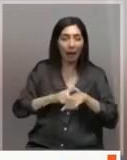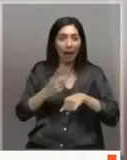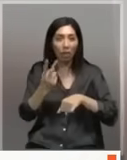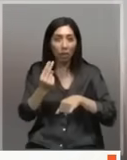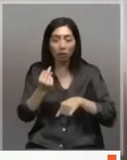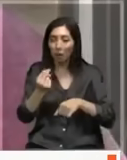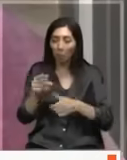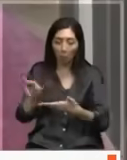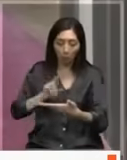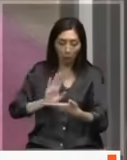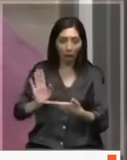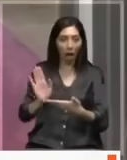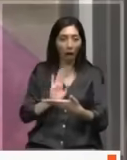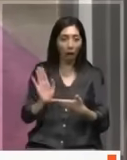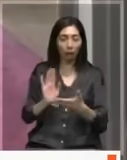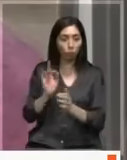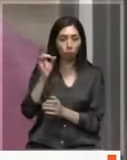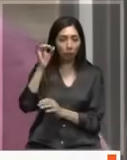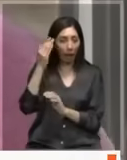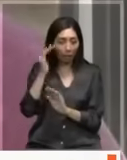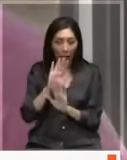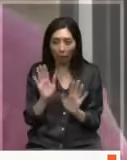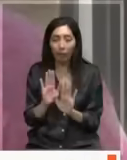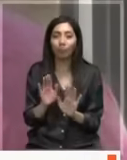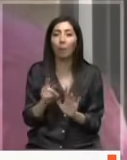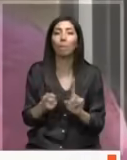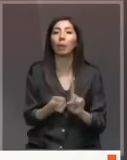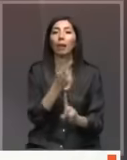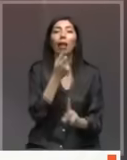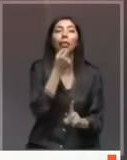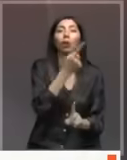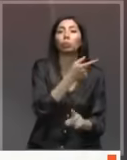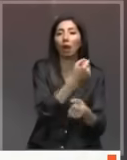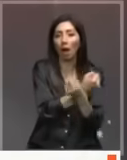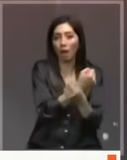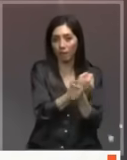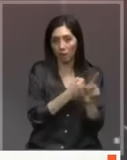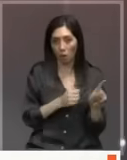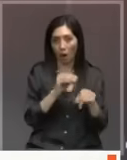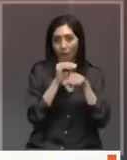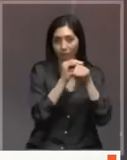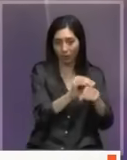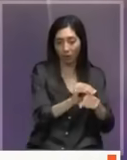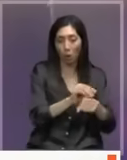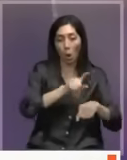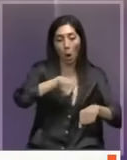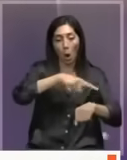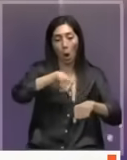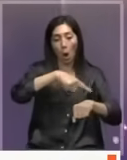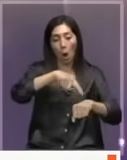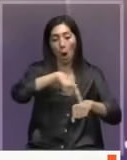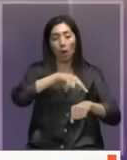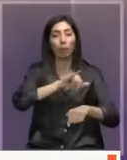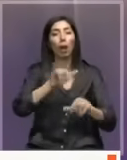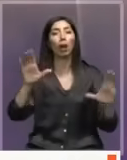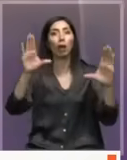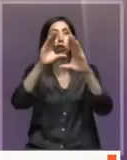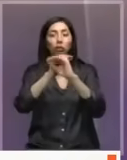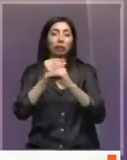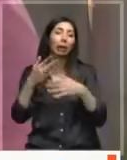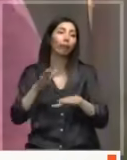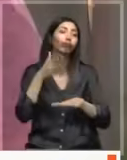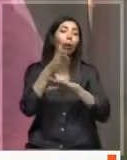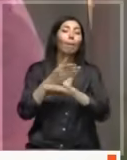ella y fue cuando se hizo la primera denuncia en Carabineros. Pasaron las horas y ya en la noche fueron a denunciar a la